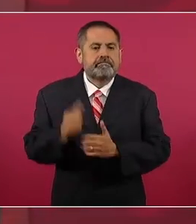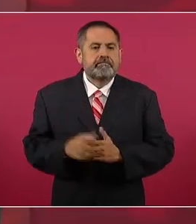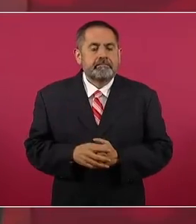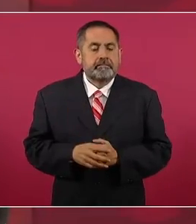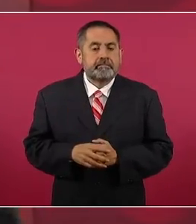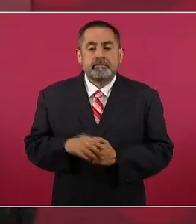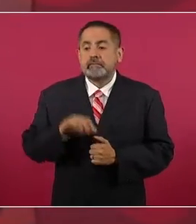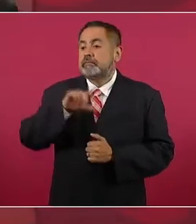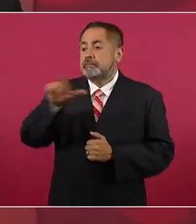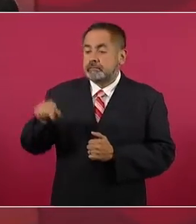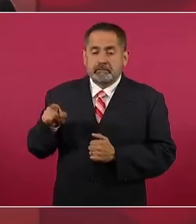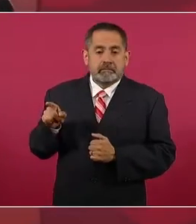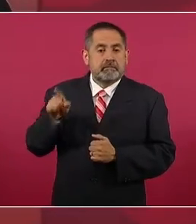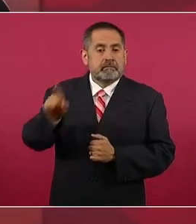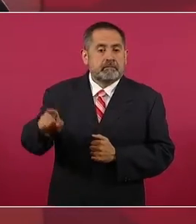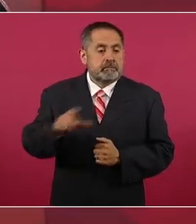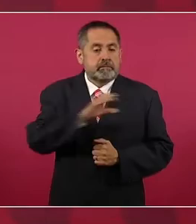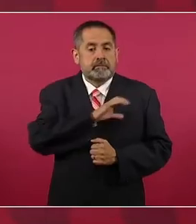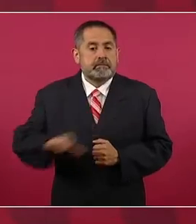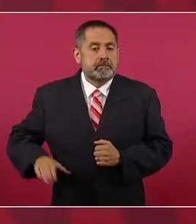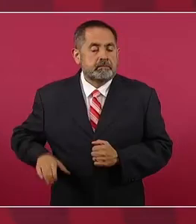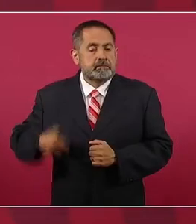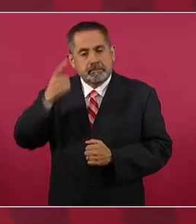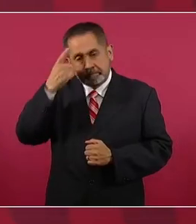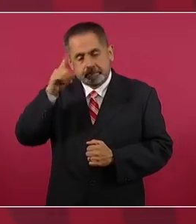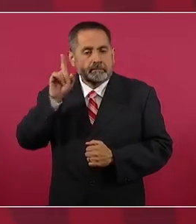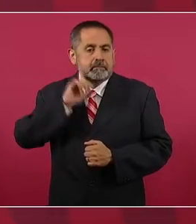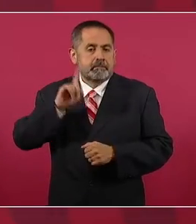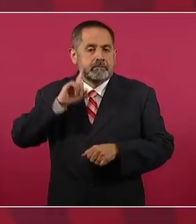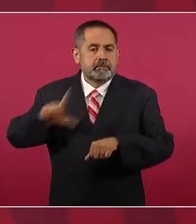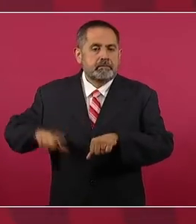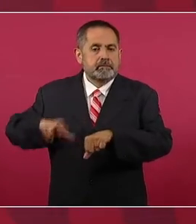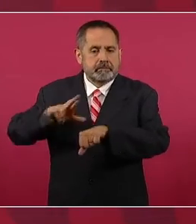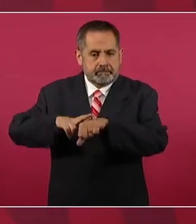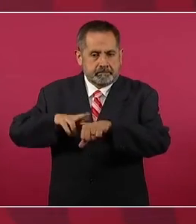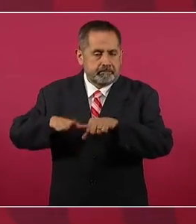Y luego fue candidata a gobernadora y